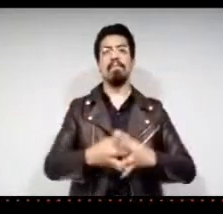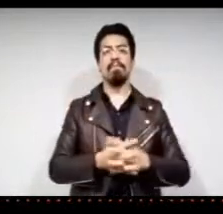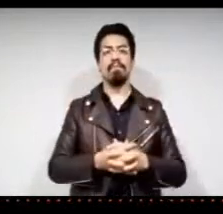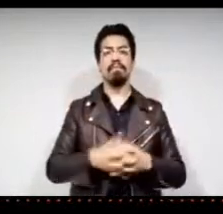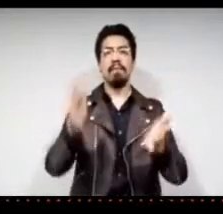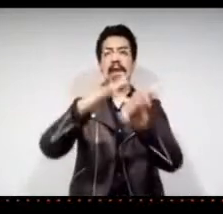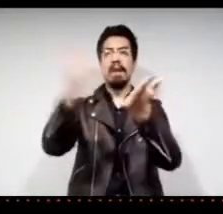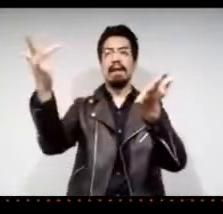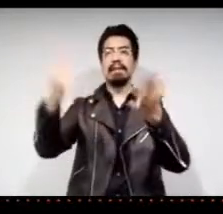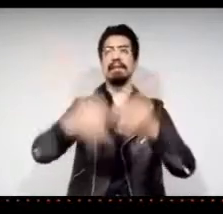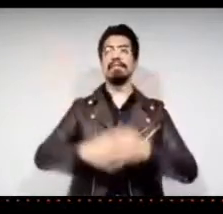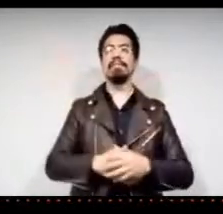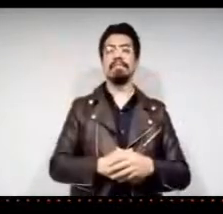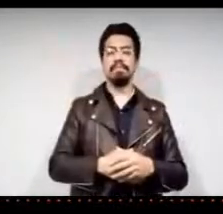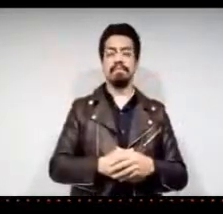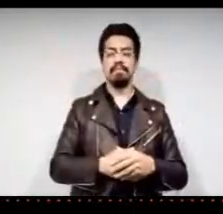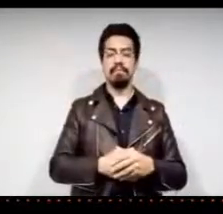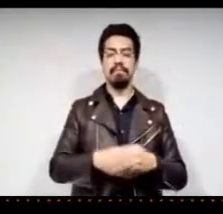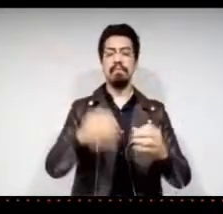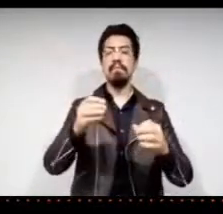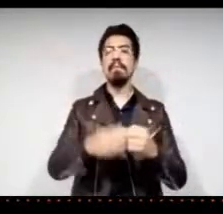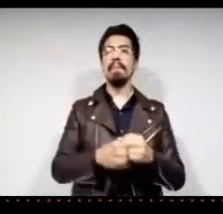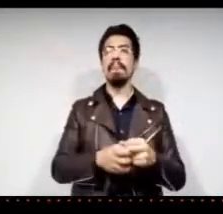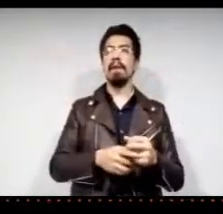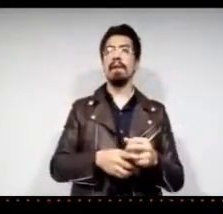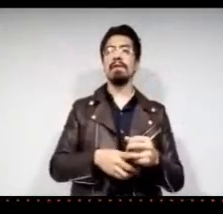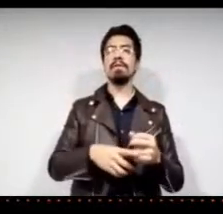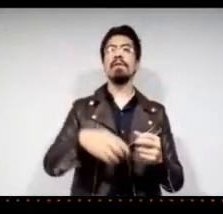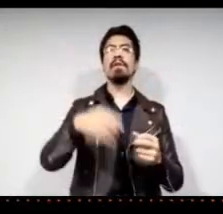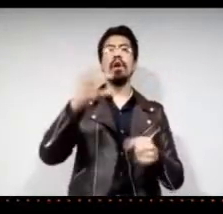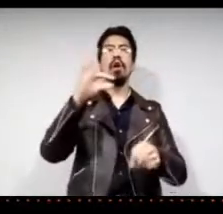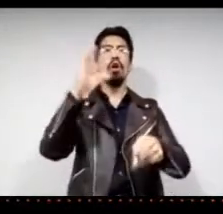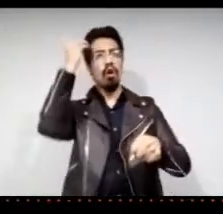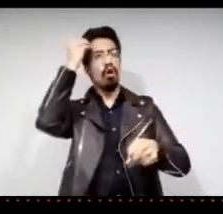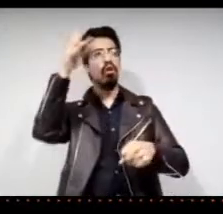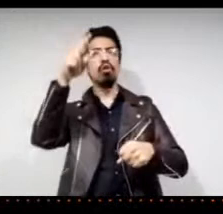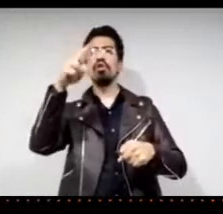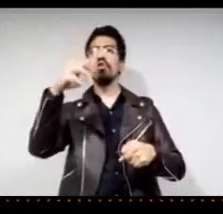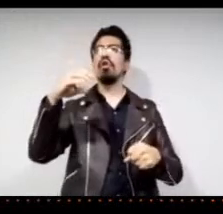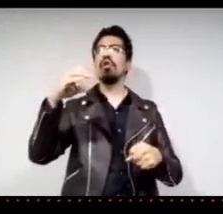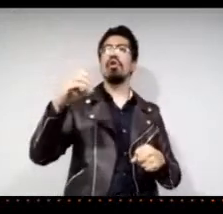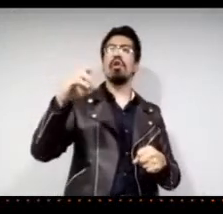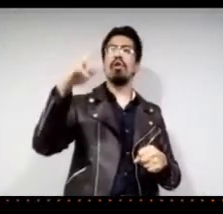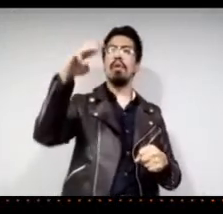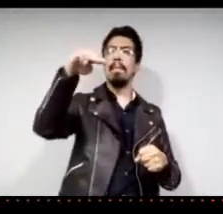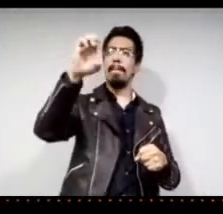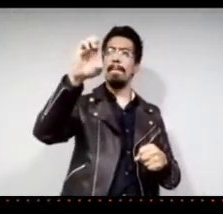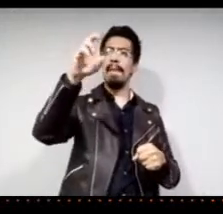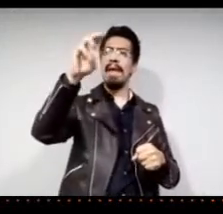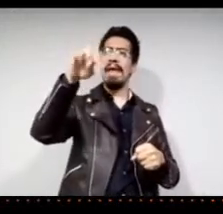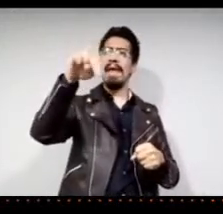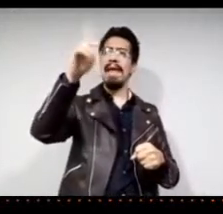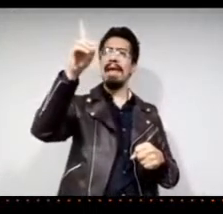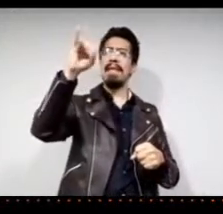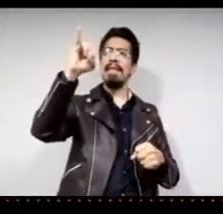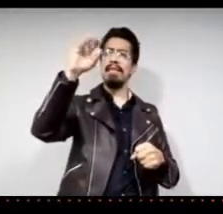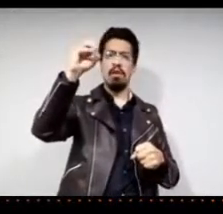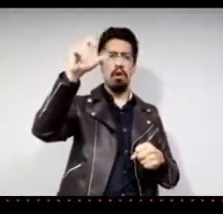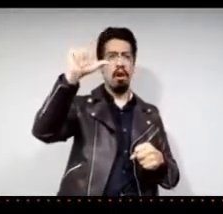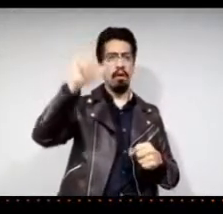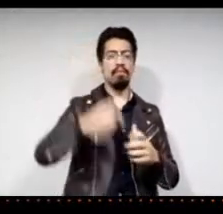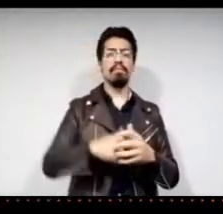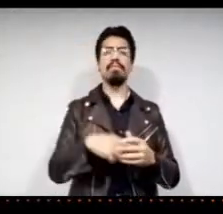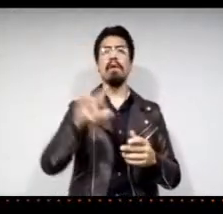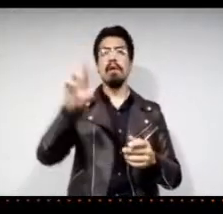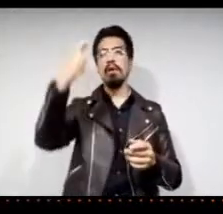gracias, doctora Galindo. Y para cerrar, doctor Sánchez Mendiola. Sí, pues... yo nada más pediría que recuerden antes de la